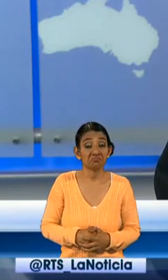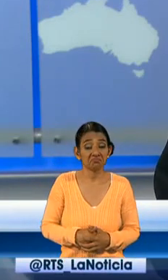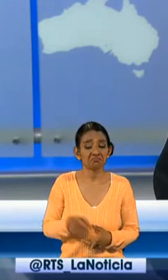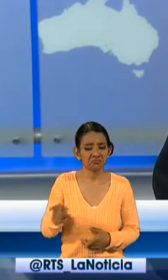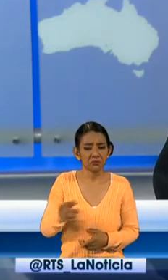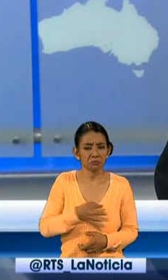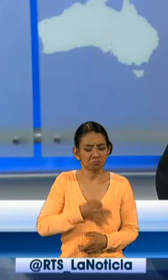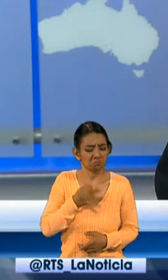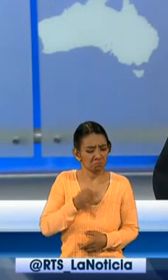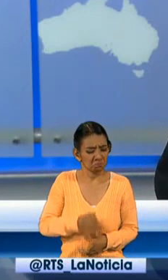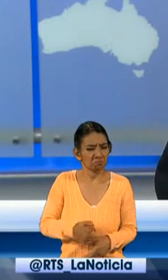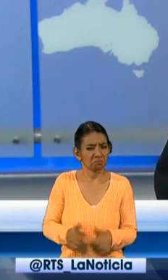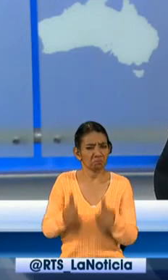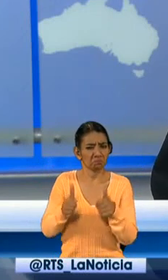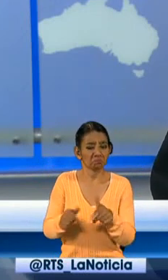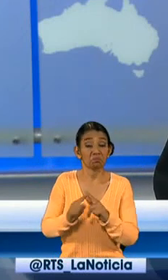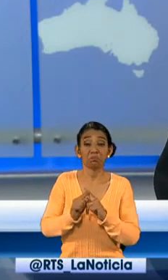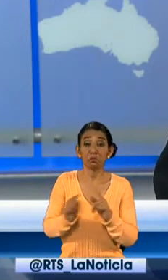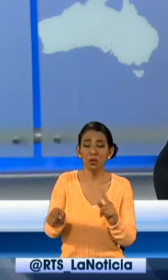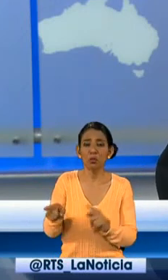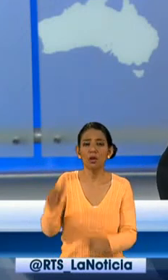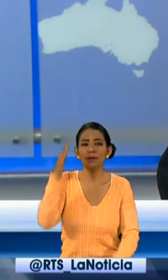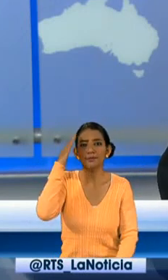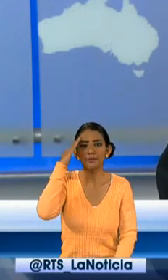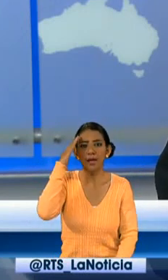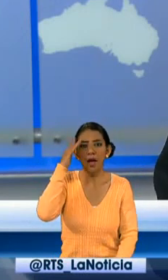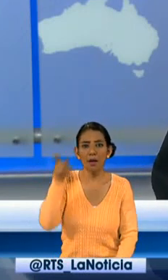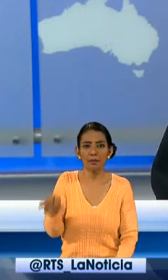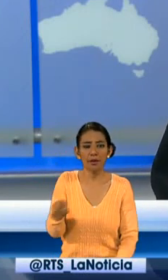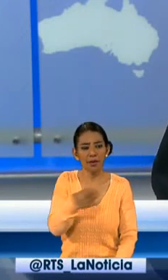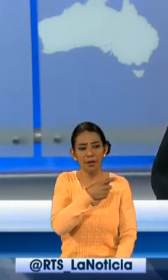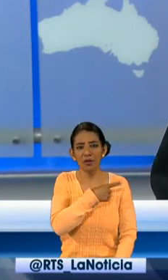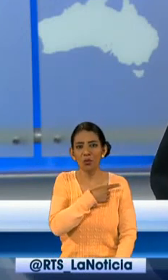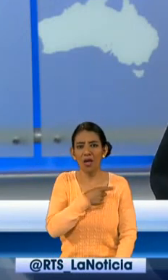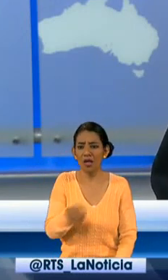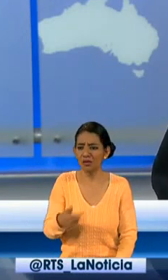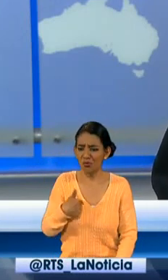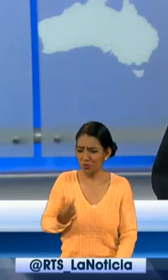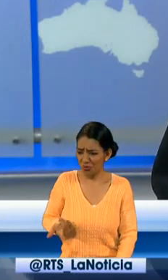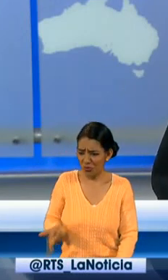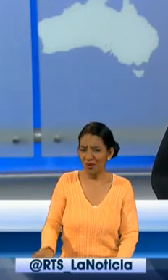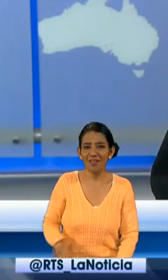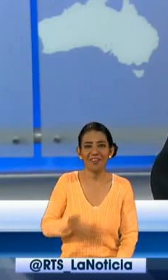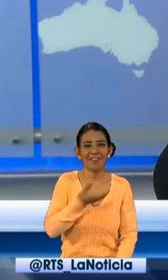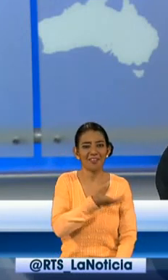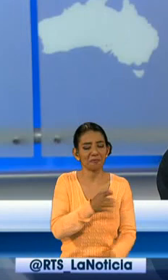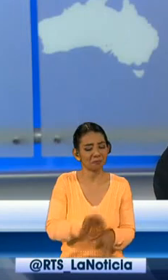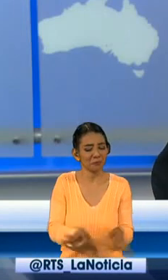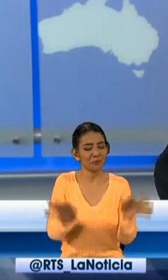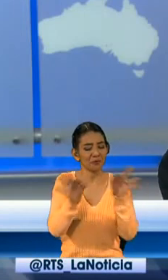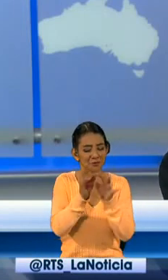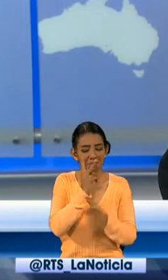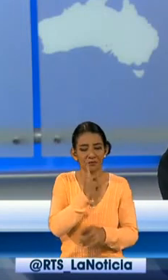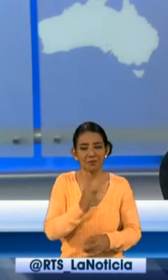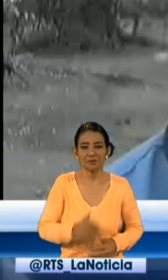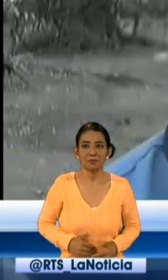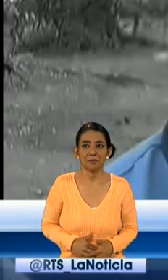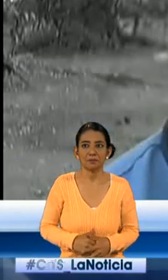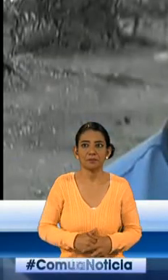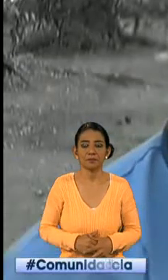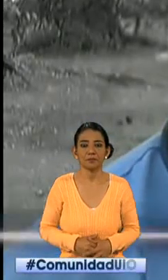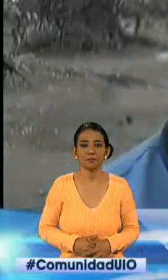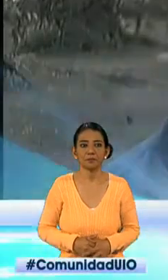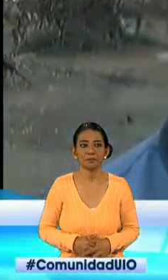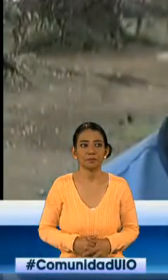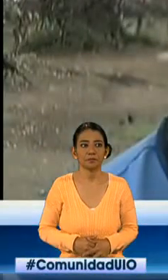honestidad, pero sobre todas las cosas, el saber que eso tiene otro dueño es parte importante de la vida. Miremos esto. Fuimos a la